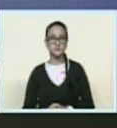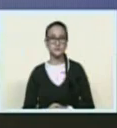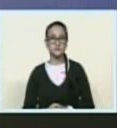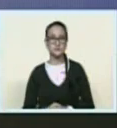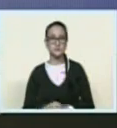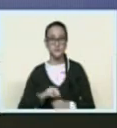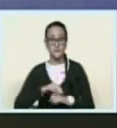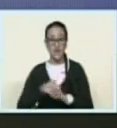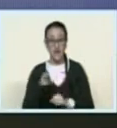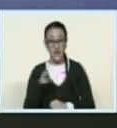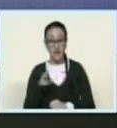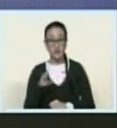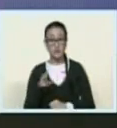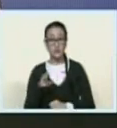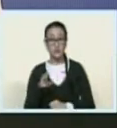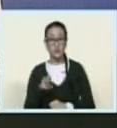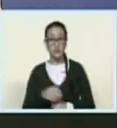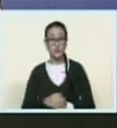Héctor,